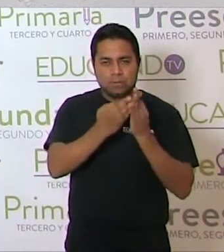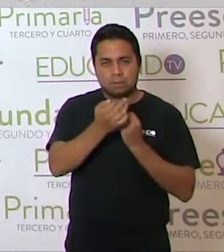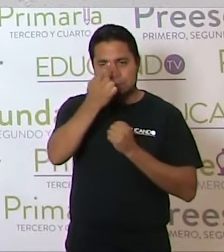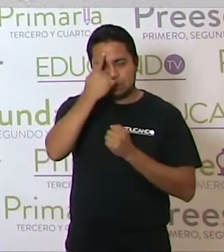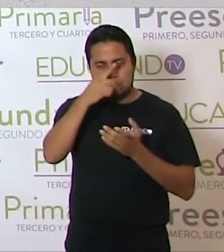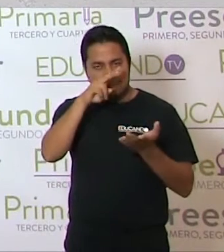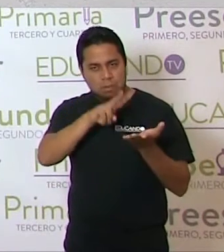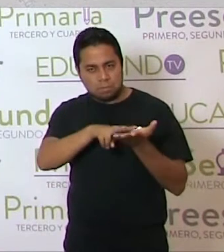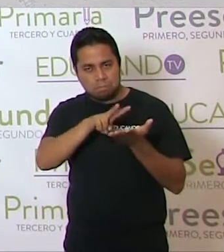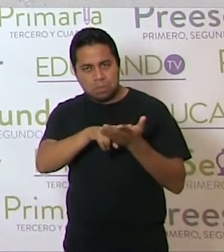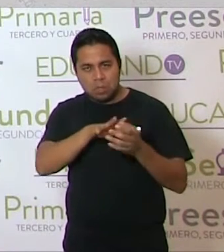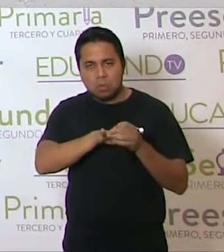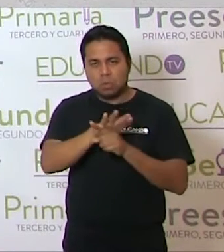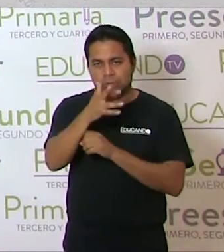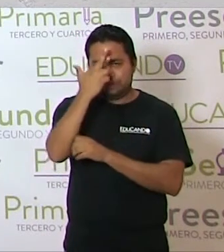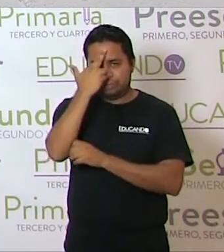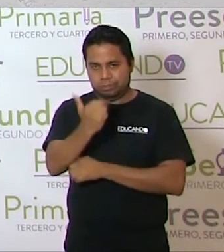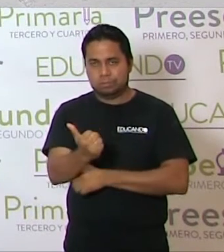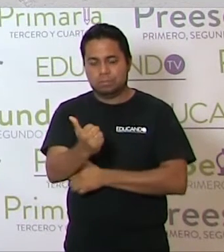un argumento